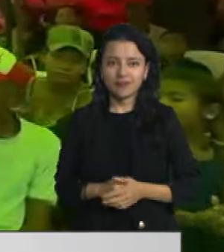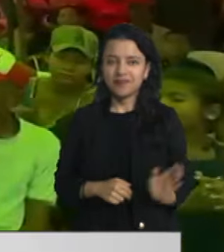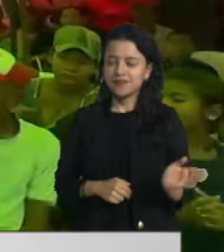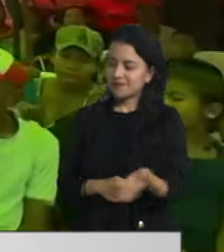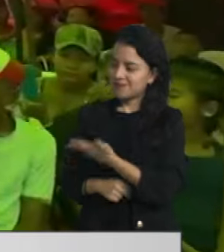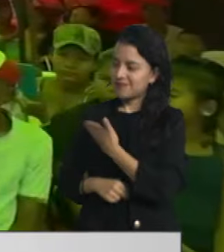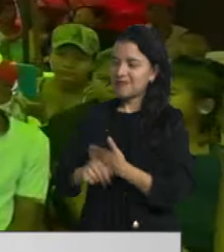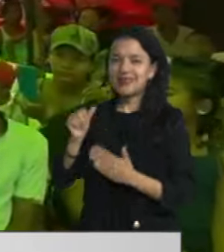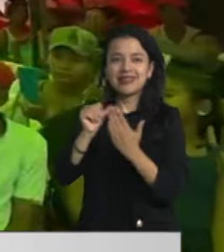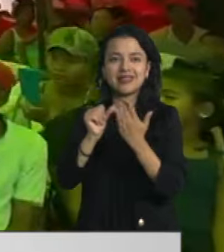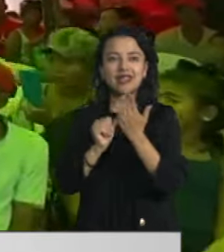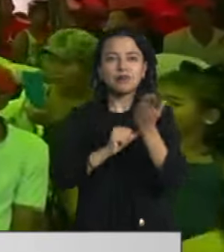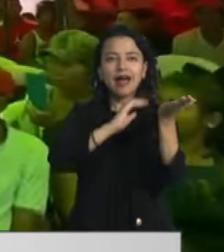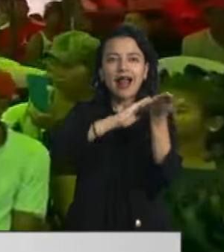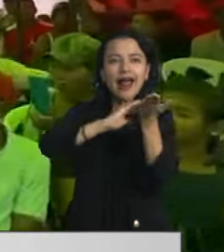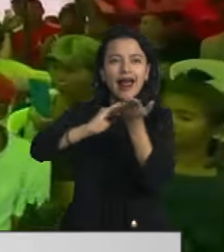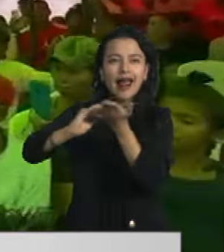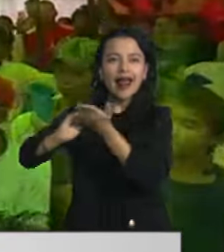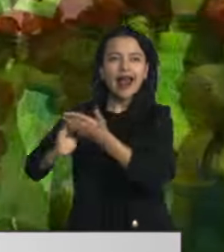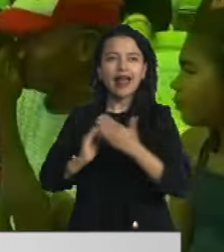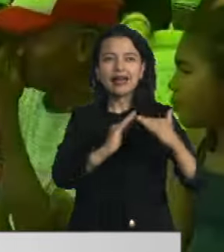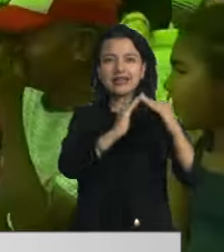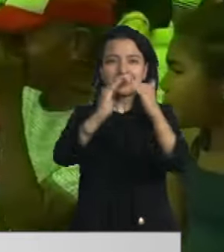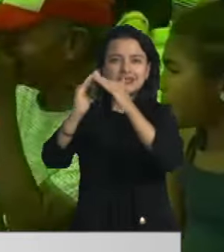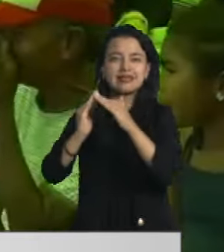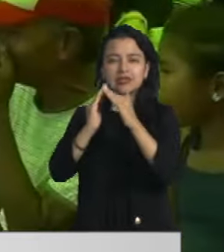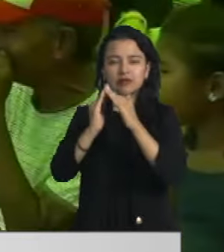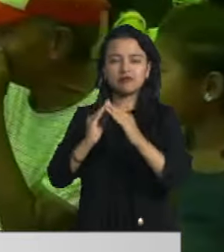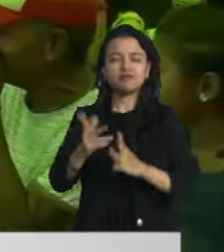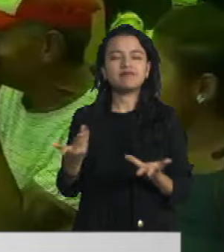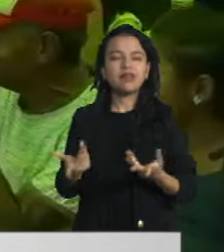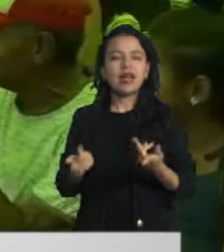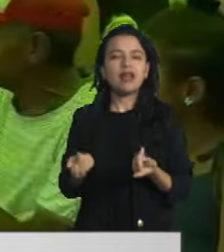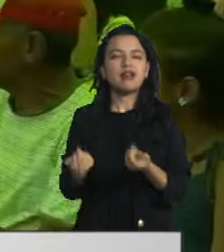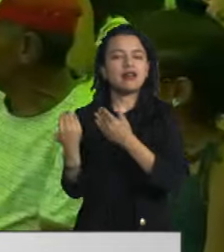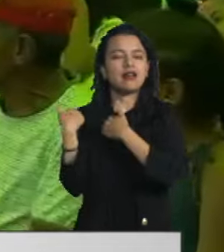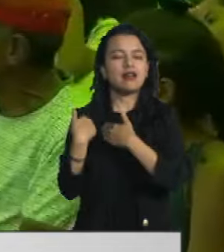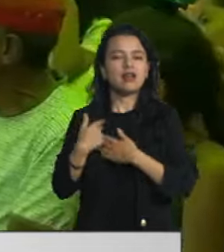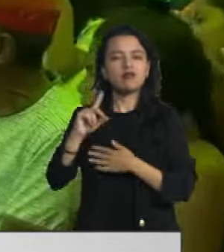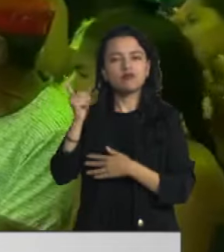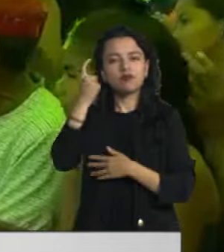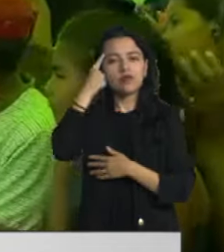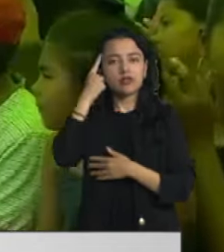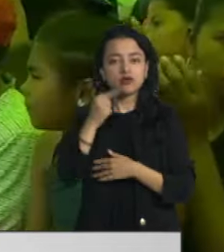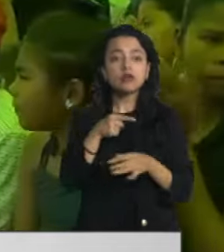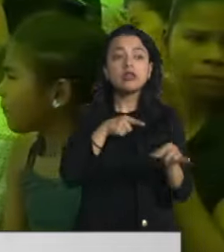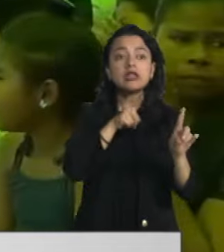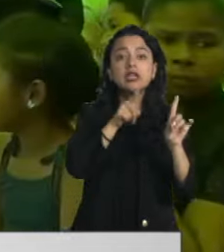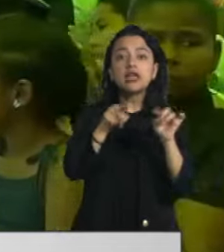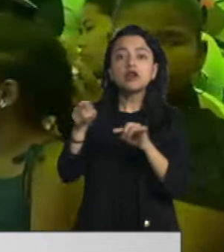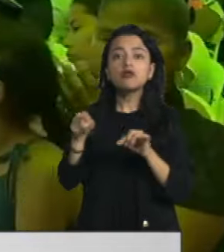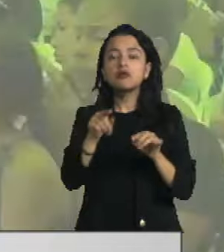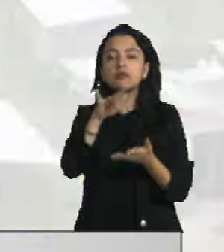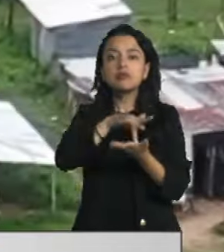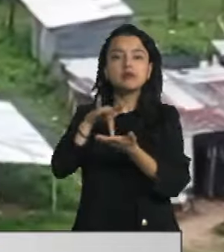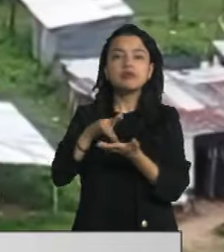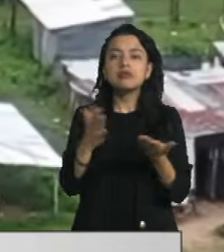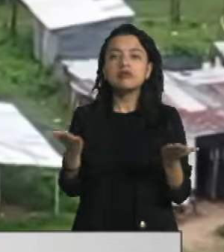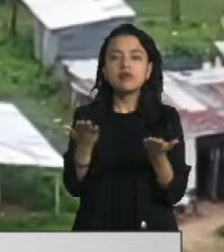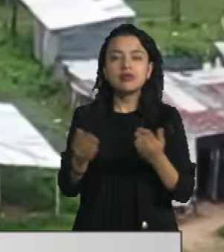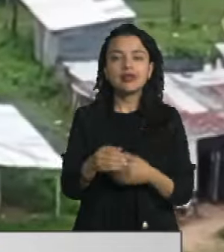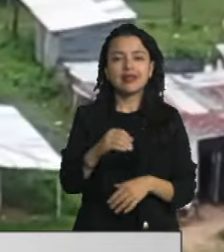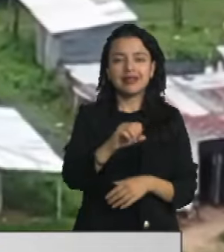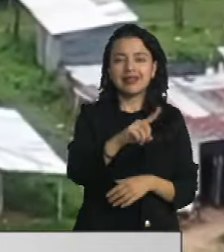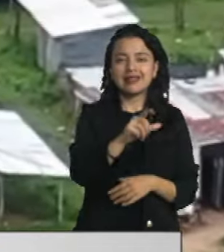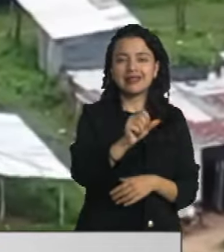de mejoramiento de viviendas liderado por la gobernación de Bolívar, y los habitantes del barrio La Candelaria en el municipio de San Cristóbal serán